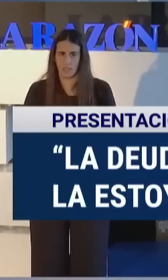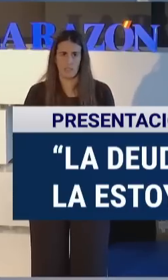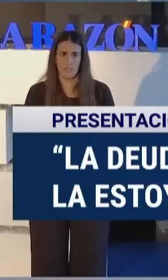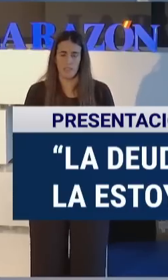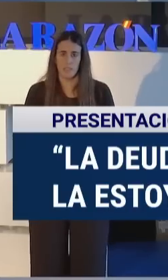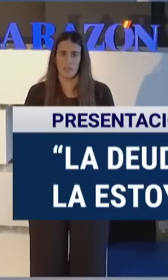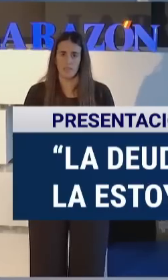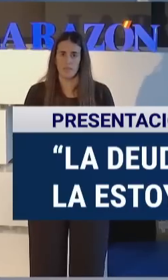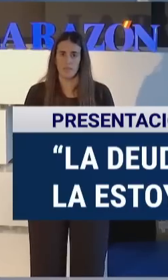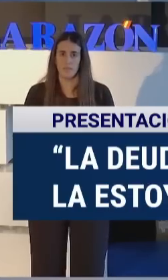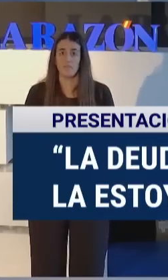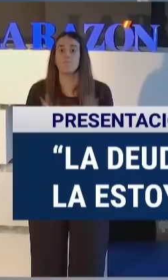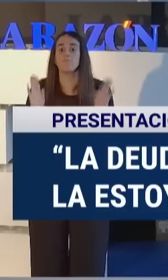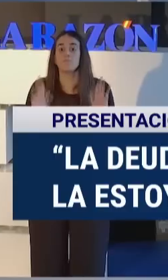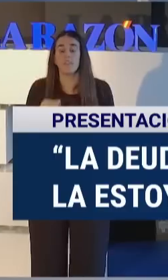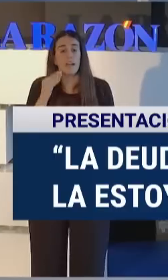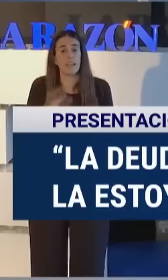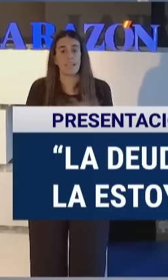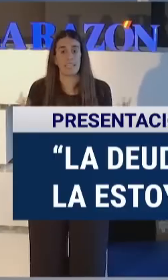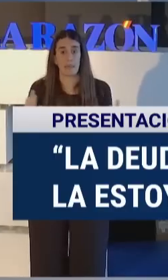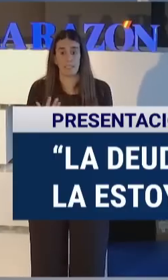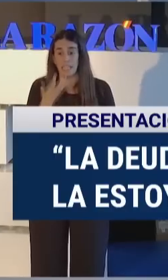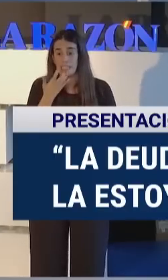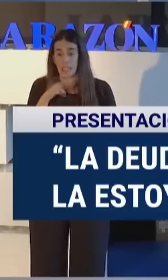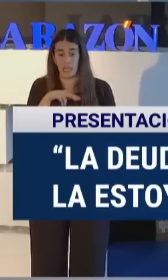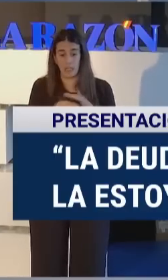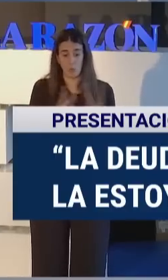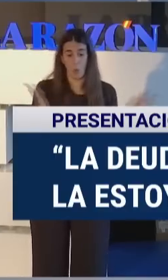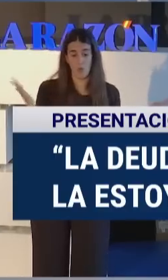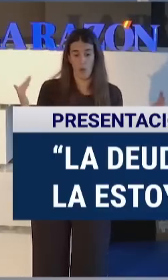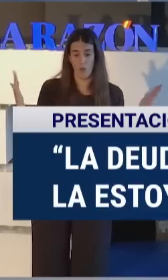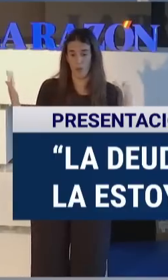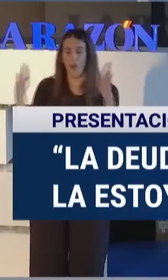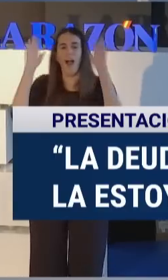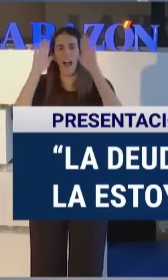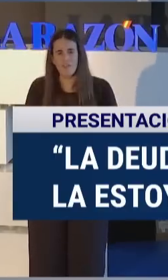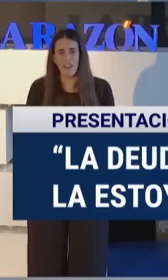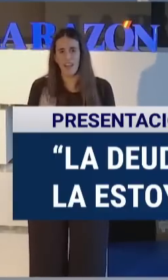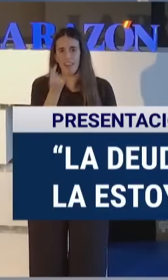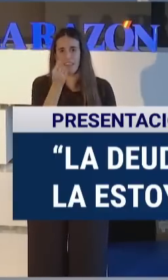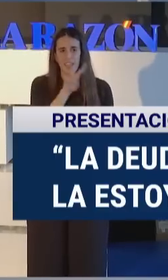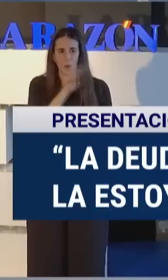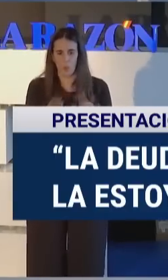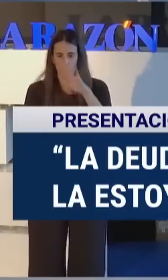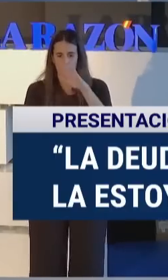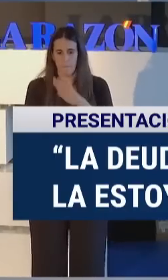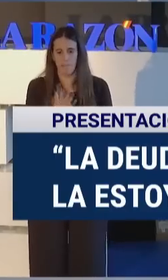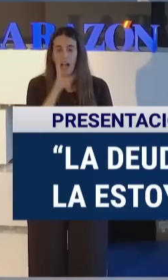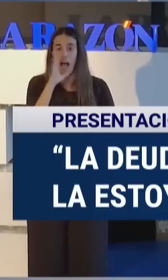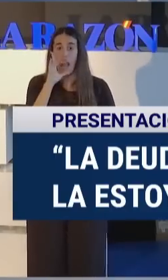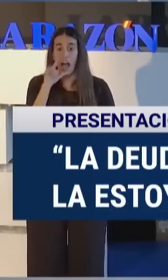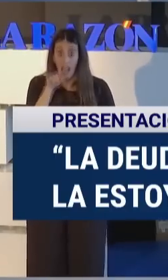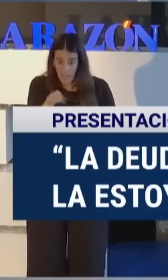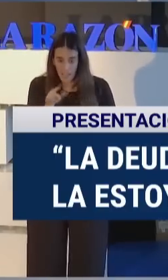Entonces, ¿qué es lo que pasa? Cuando se quedan ya sin recursos, terminan yendo por la emisión monetaria. Y eso empieza a generar